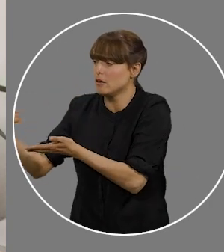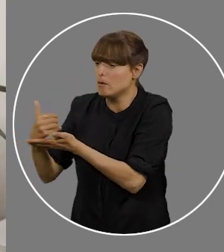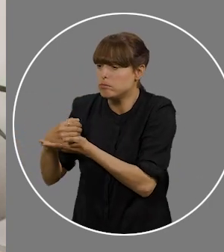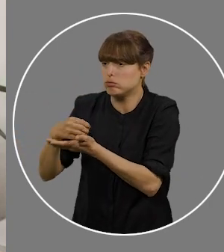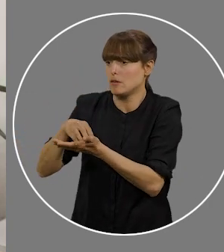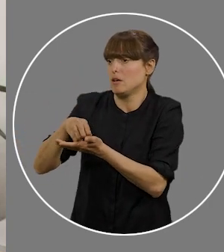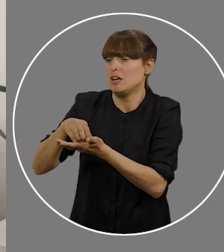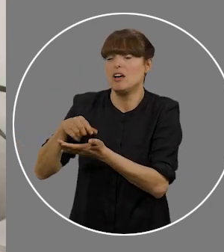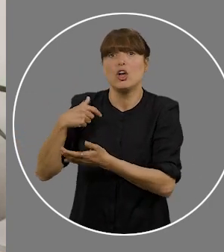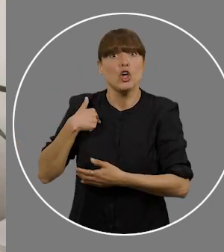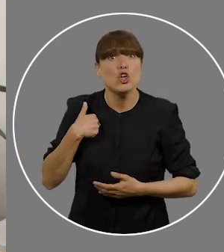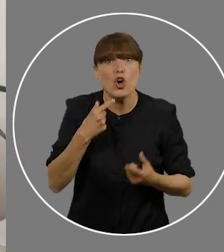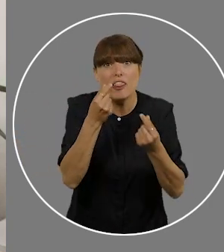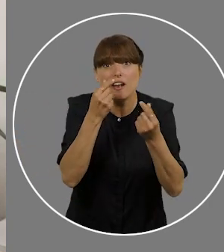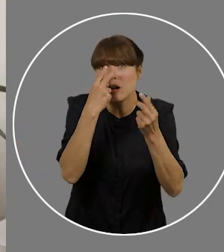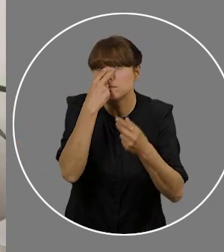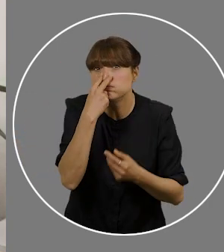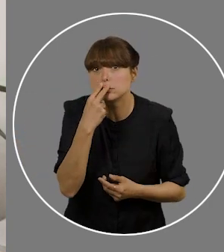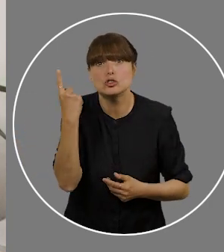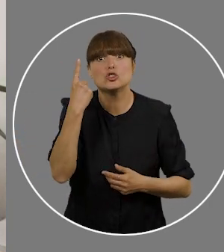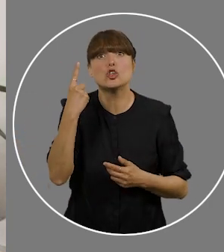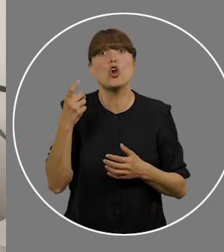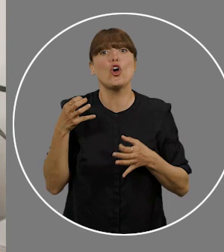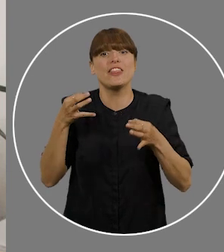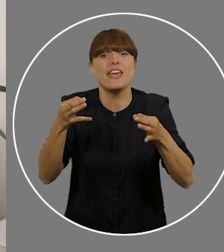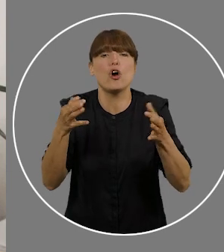gente. Yo traía 10 pesetas cuando vine.